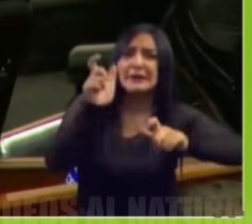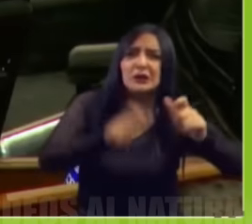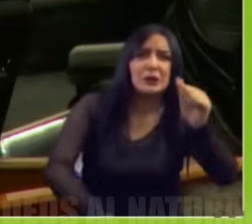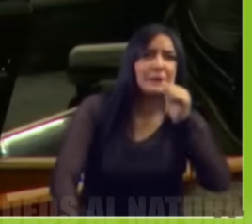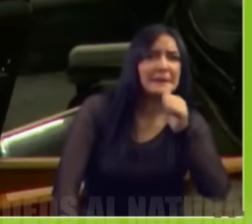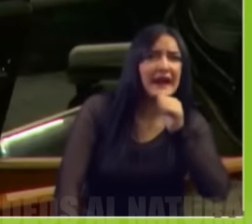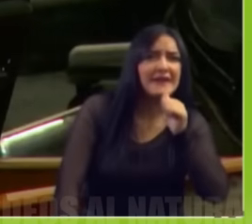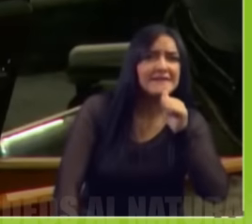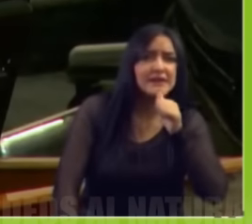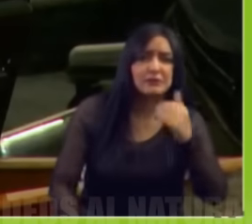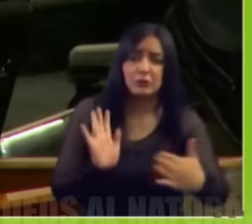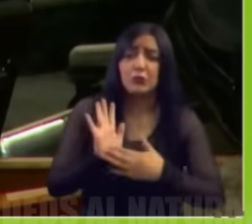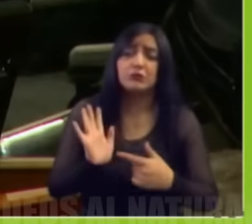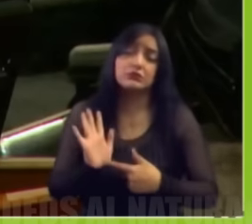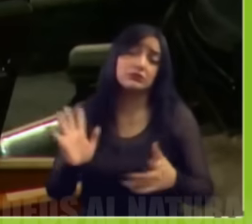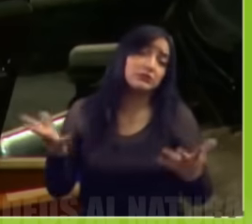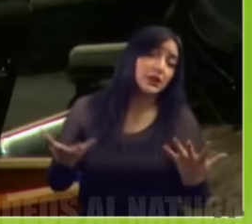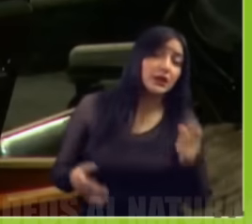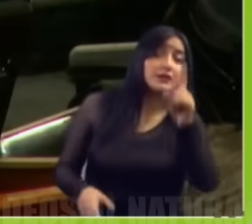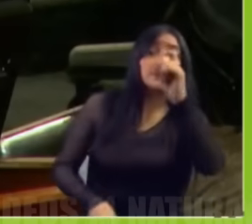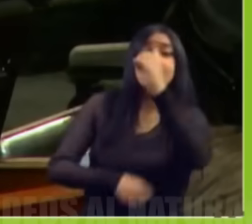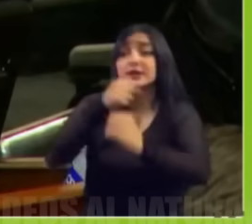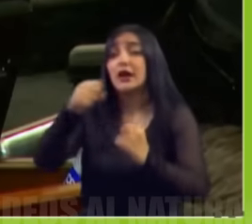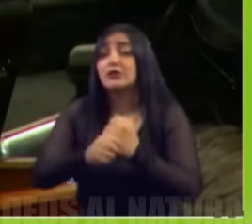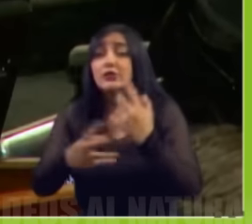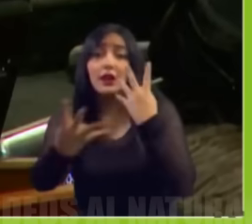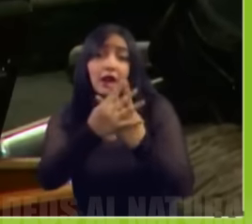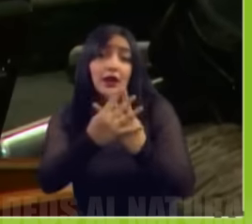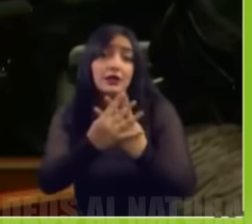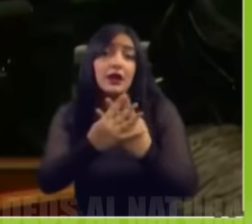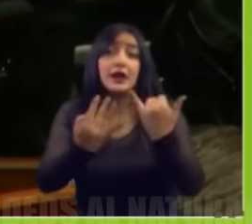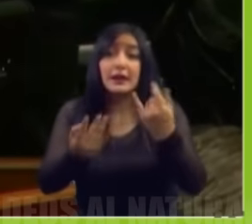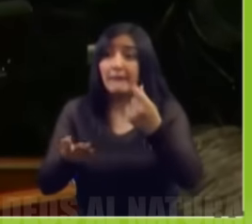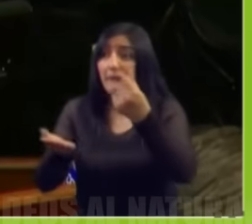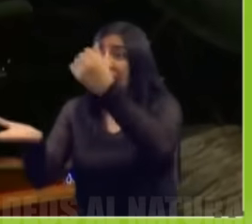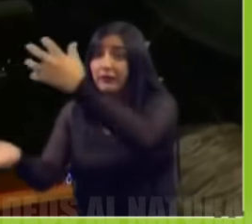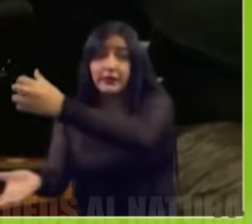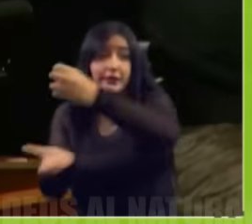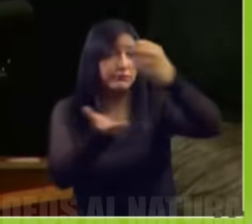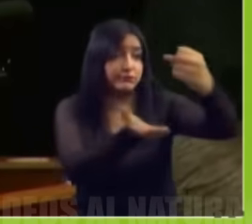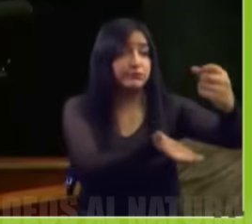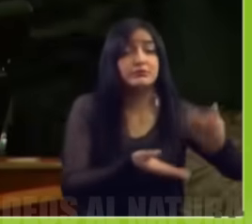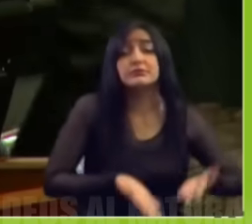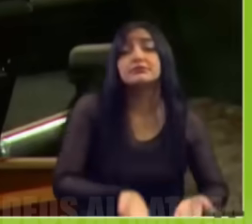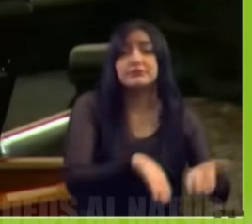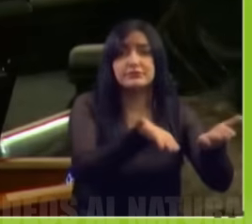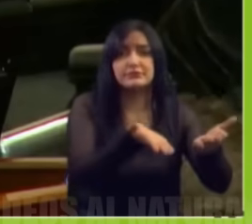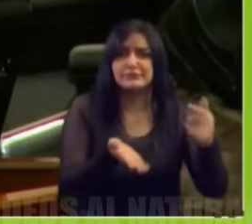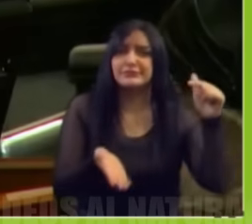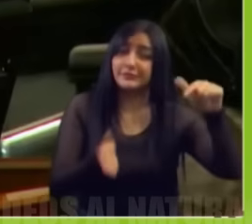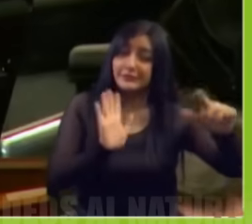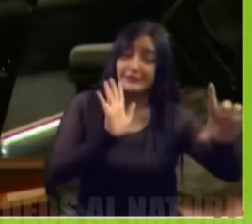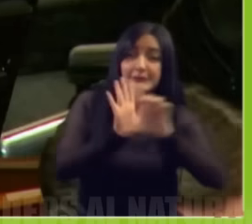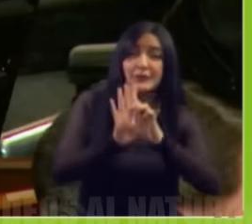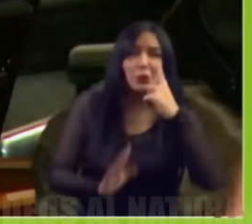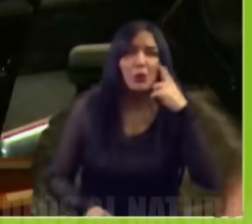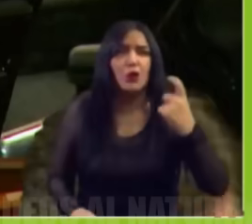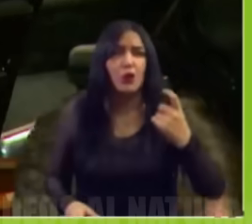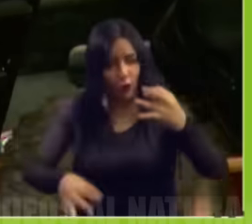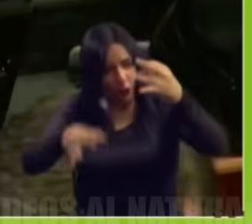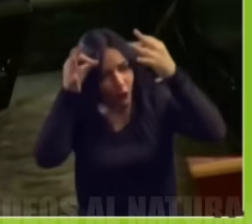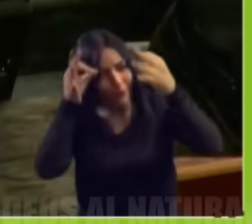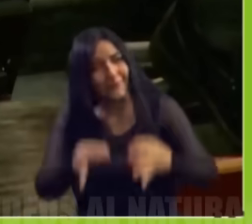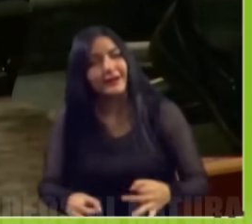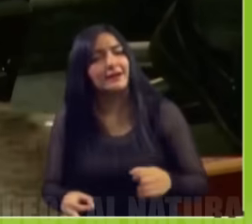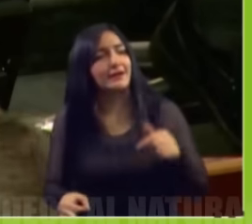proponía 6 años de cárcel y dejarles una parte de su fortuna. Claro, con esa ley lo que estaban buscando era